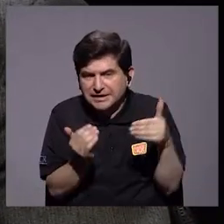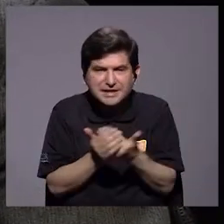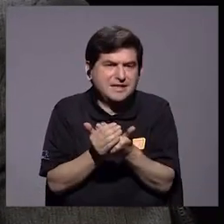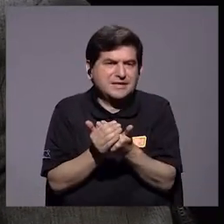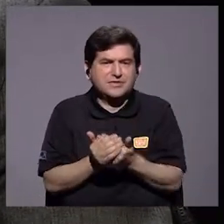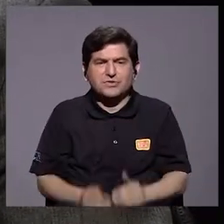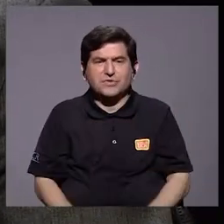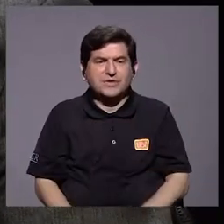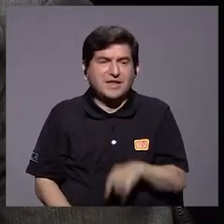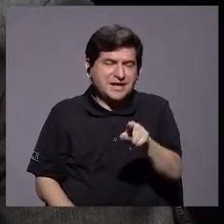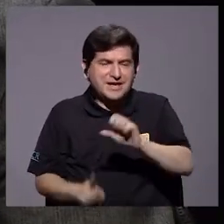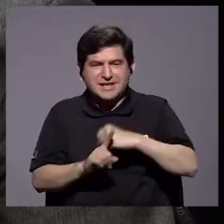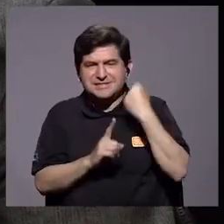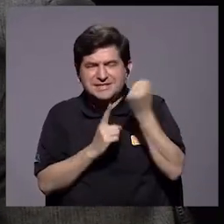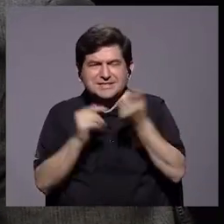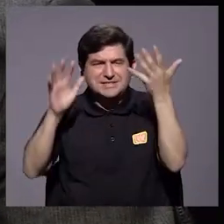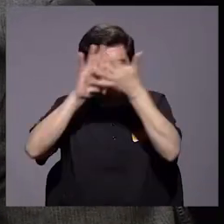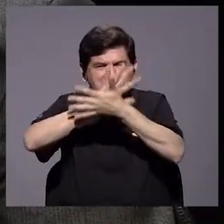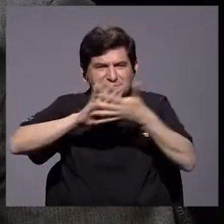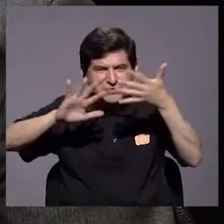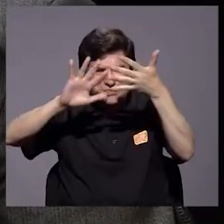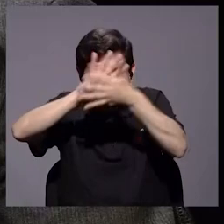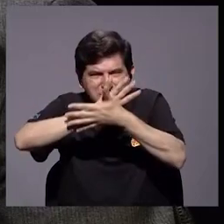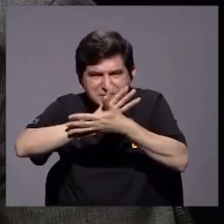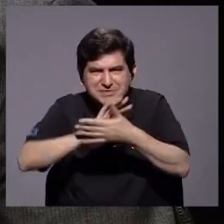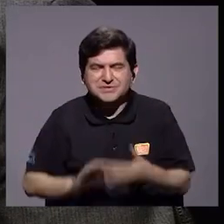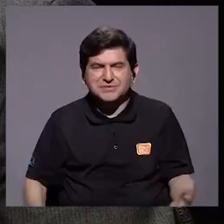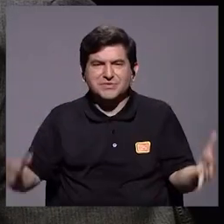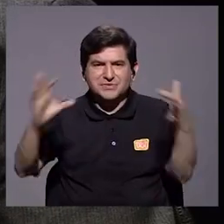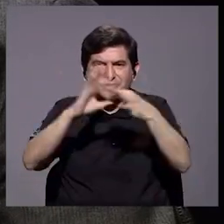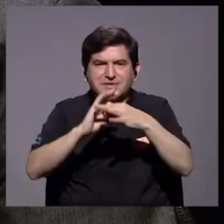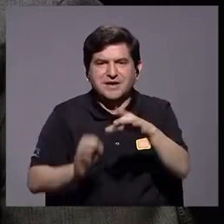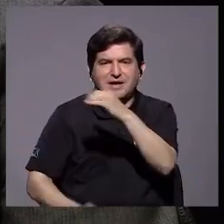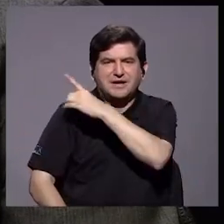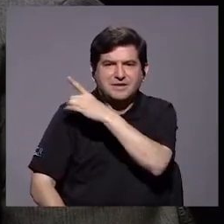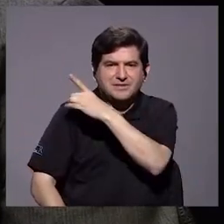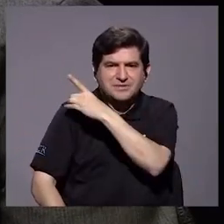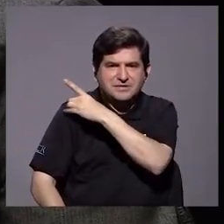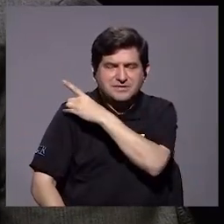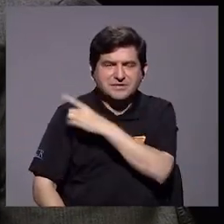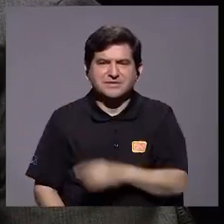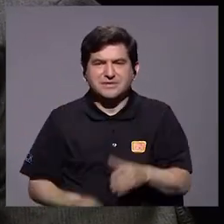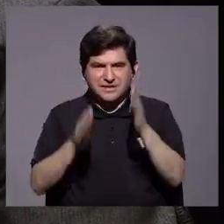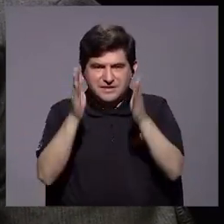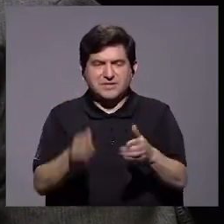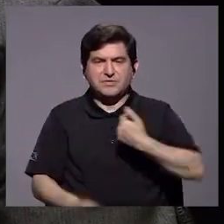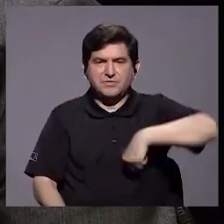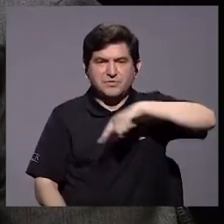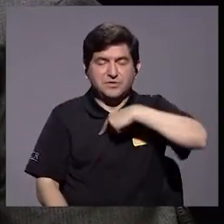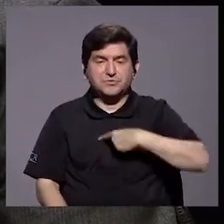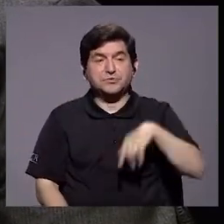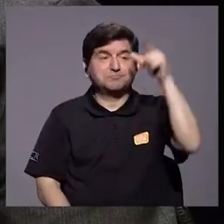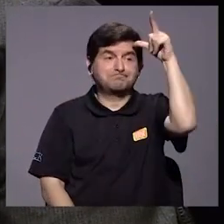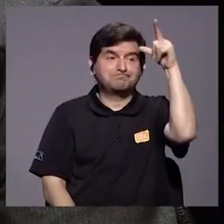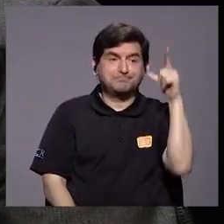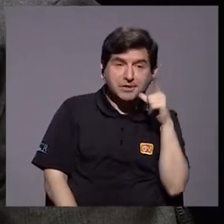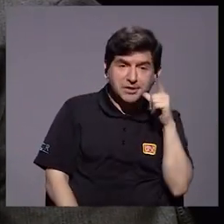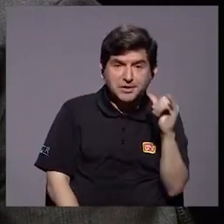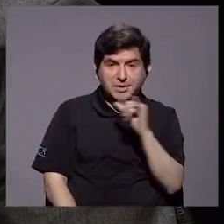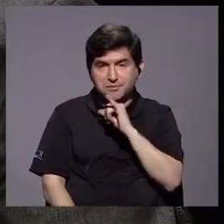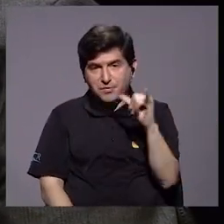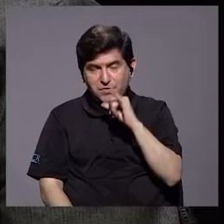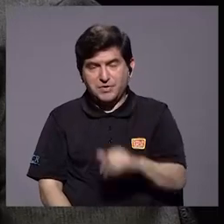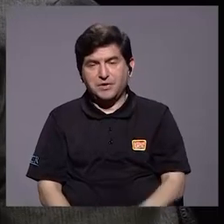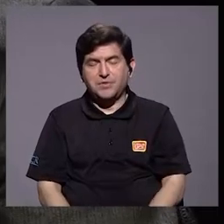a toda esta oscuridad que hay alrededor de la dirigencia nuestra tenemos al limón tenemos el caso mismo de